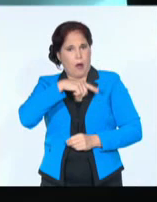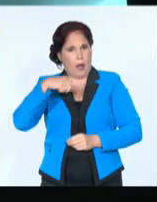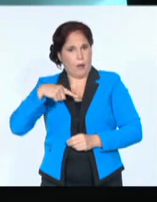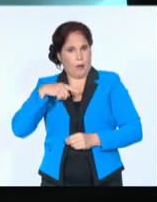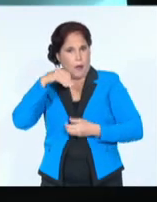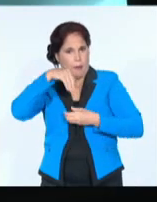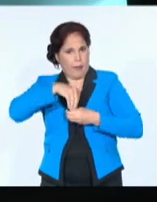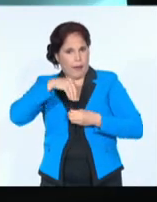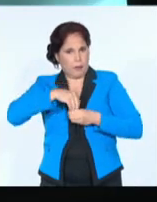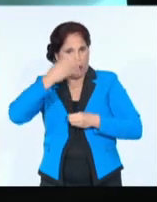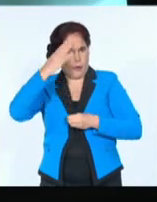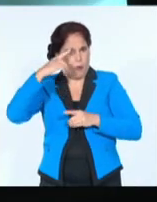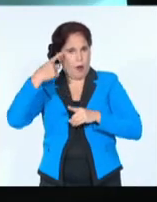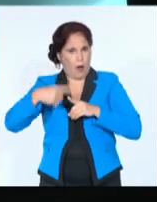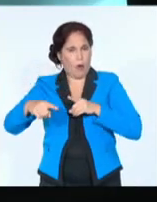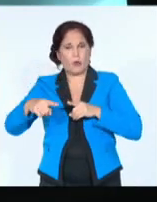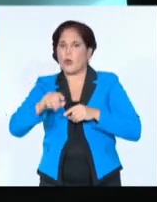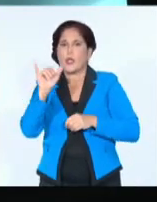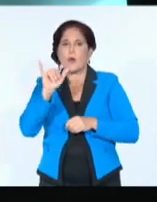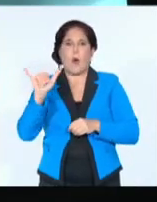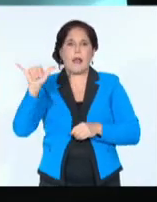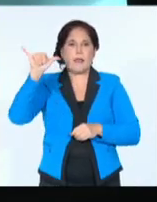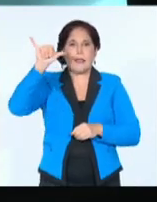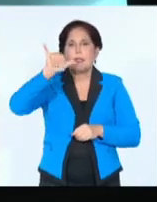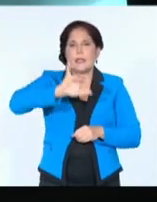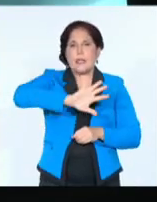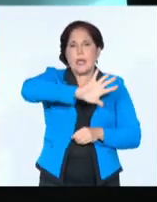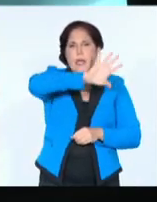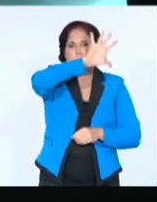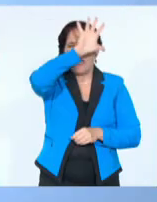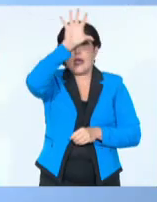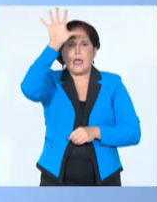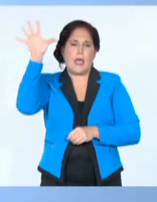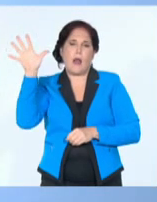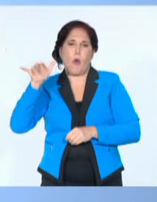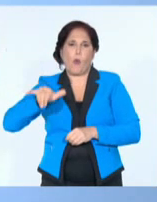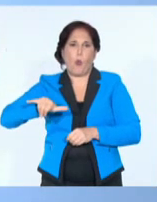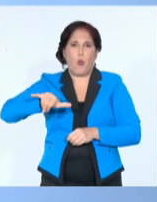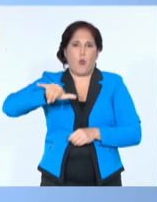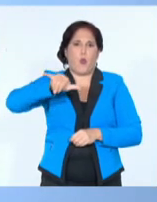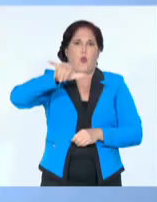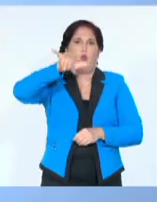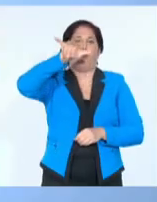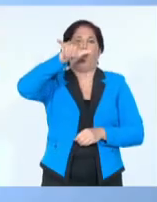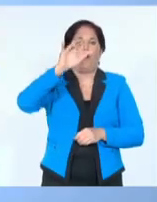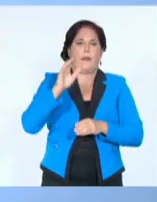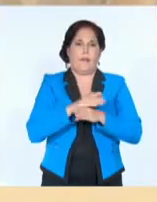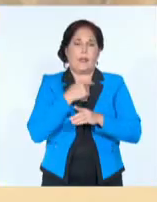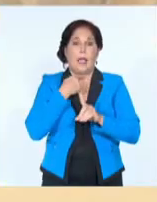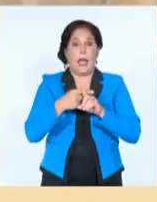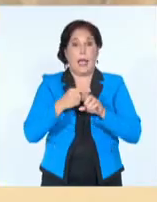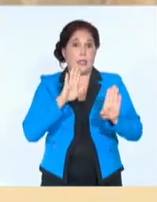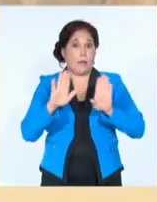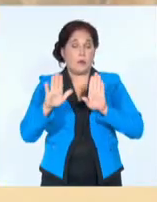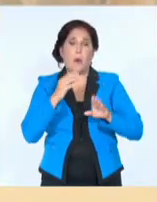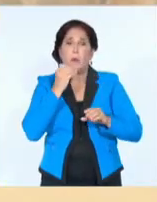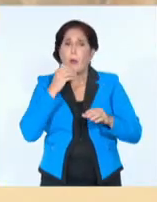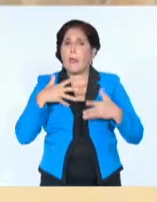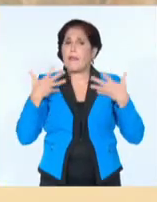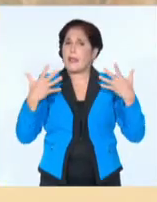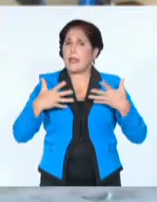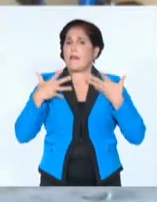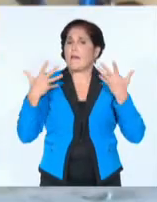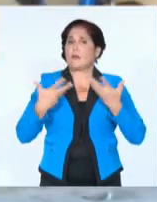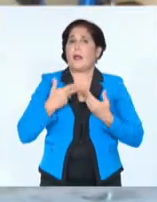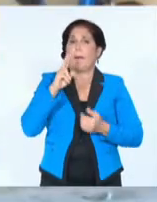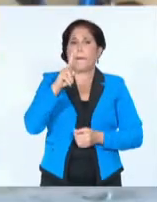fuera de Cuba, o la visión de un cielo como límite de espacio entre varias realidades. La exposición podrá disfrutarse hasta el próximo